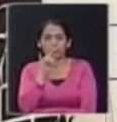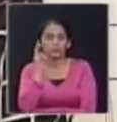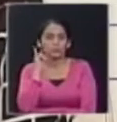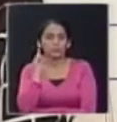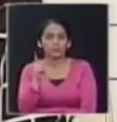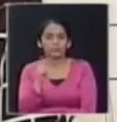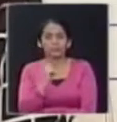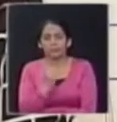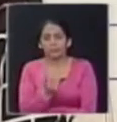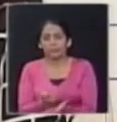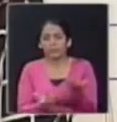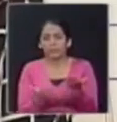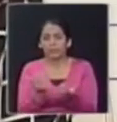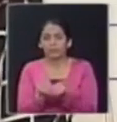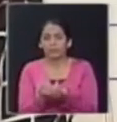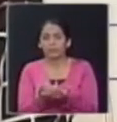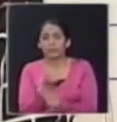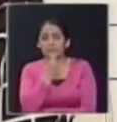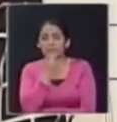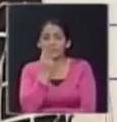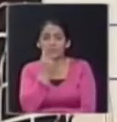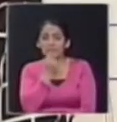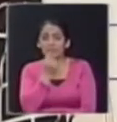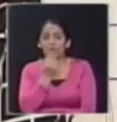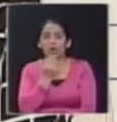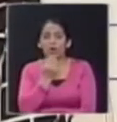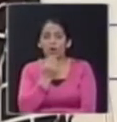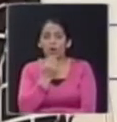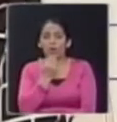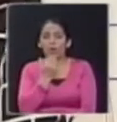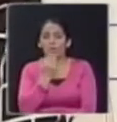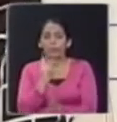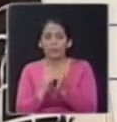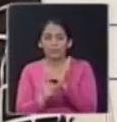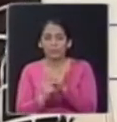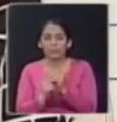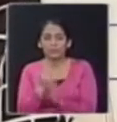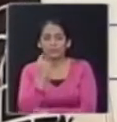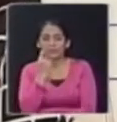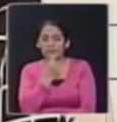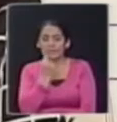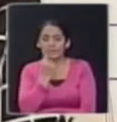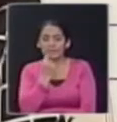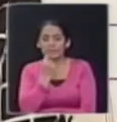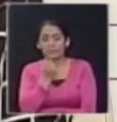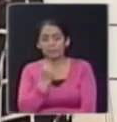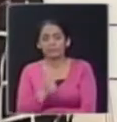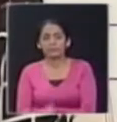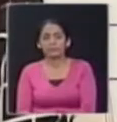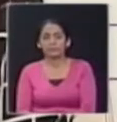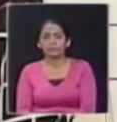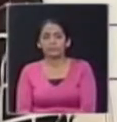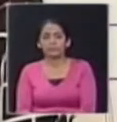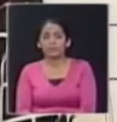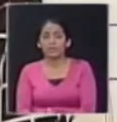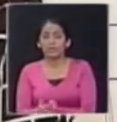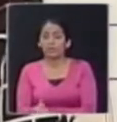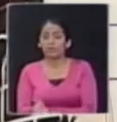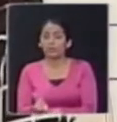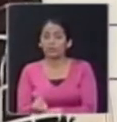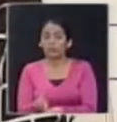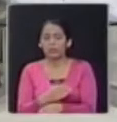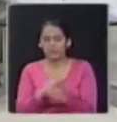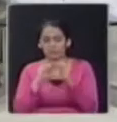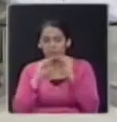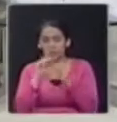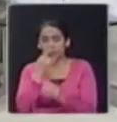para comprobar la incidencia de los procesos de educación que venimos ejecutando. Y esto es